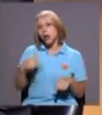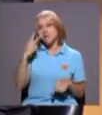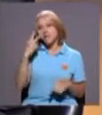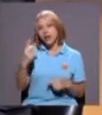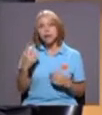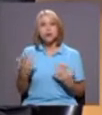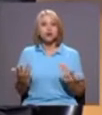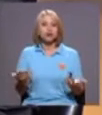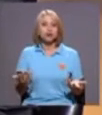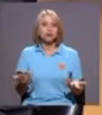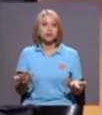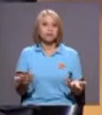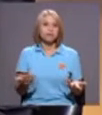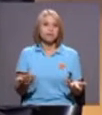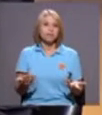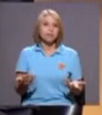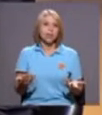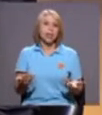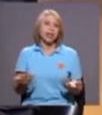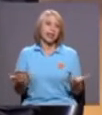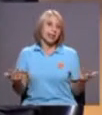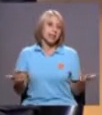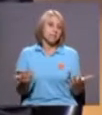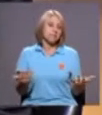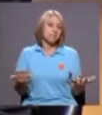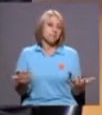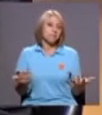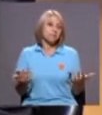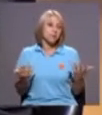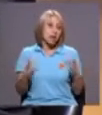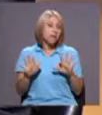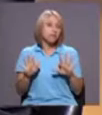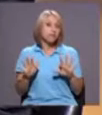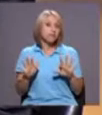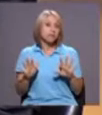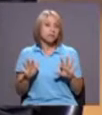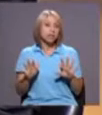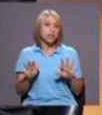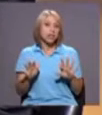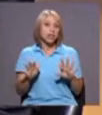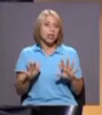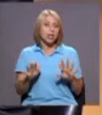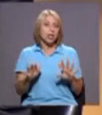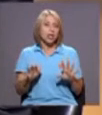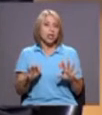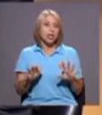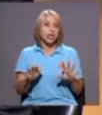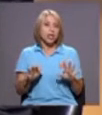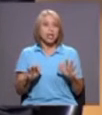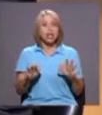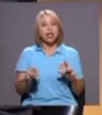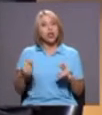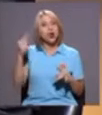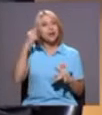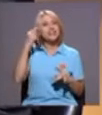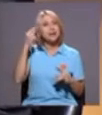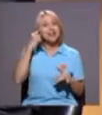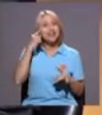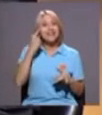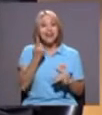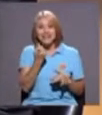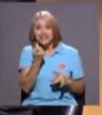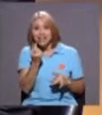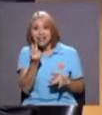caída, no toda la que hubiéramos querido, pero una caída importante ya de la proyección del déficit